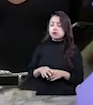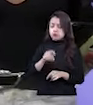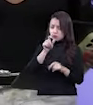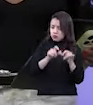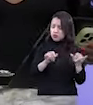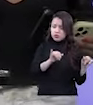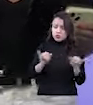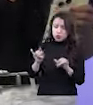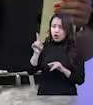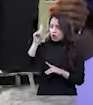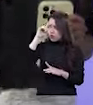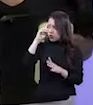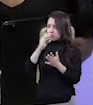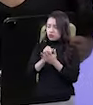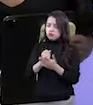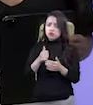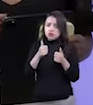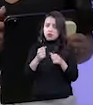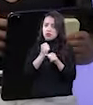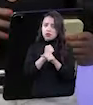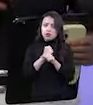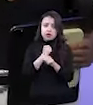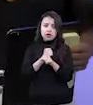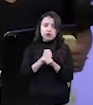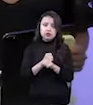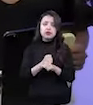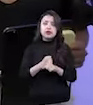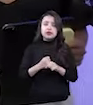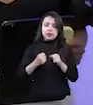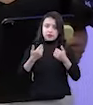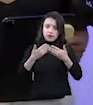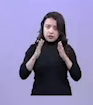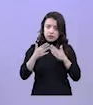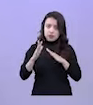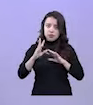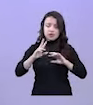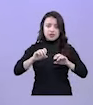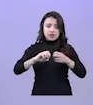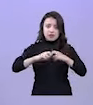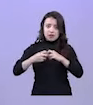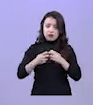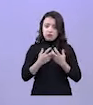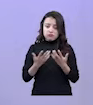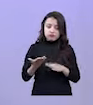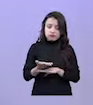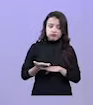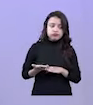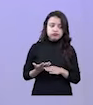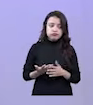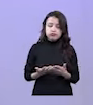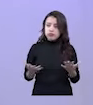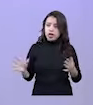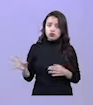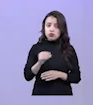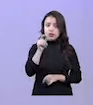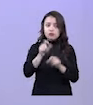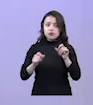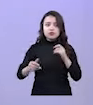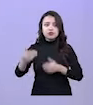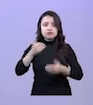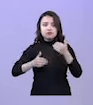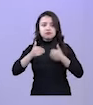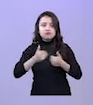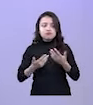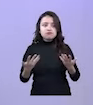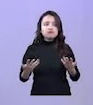como usted, Juan Diego, que le estaba haciendo bien su trabajo, que le estaba destapando ollas podridas. Estaba apretando a las EPS, a todos los proveedores de la